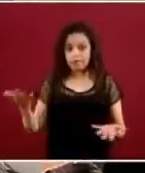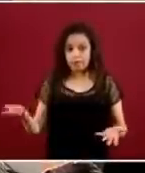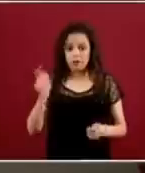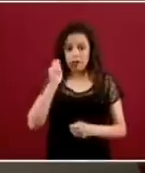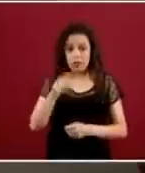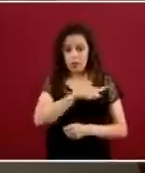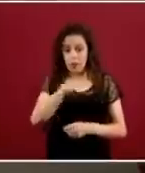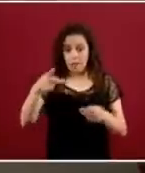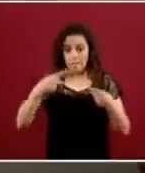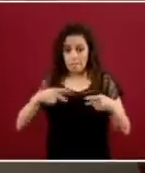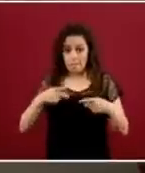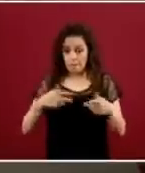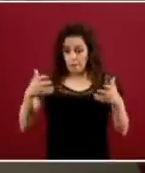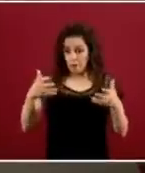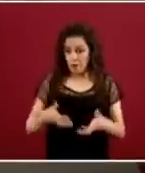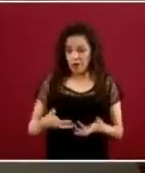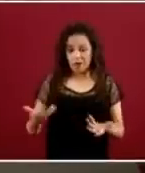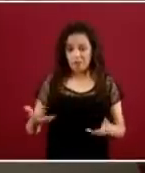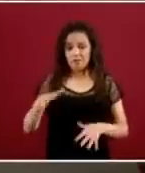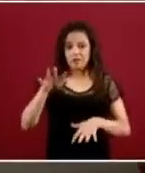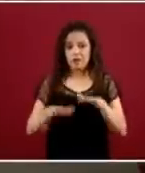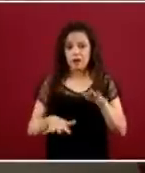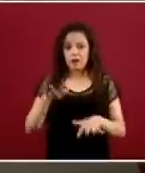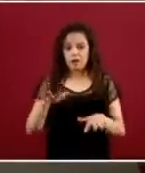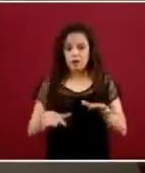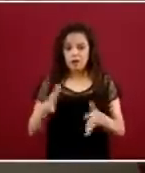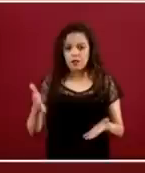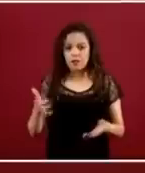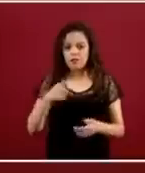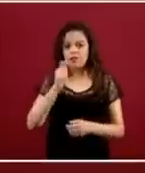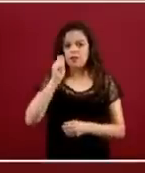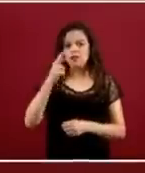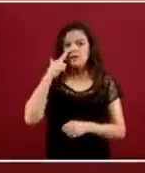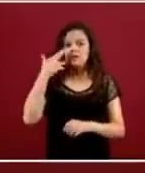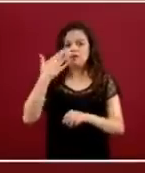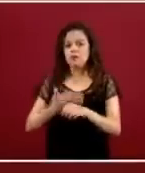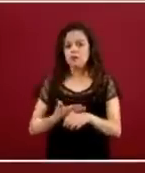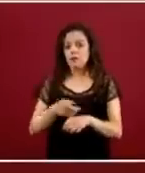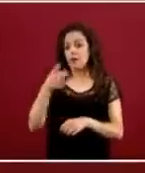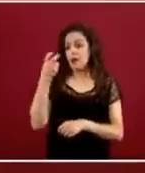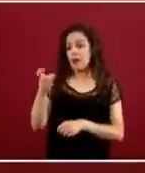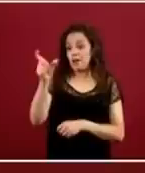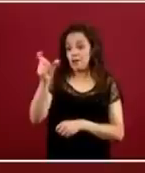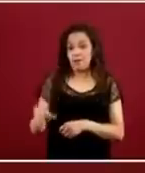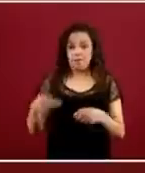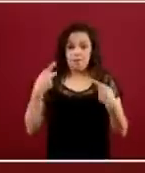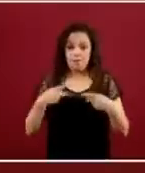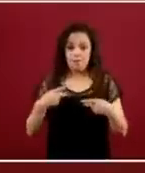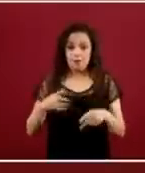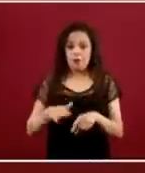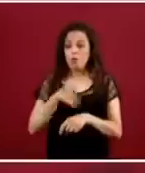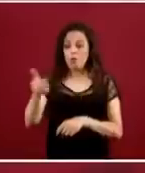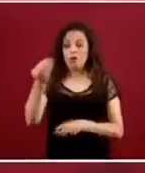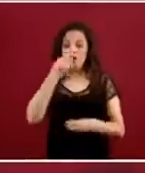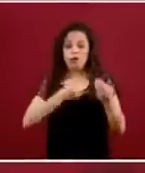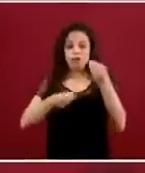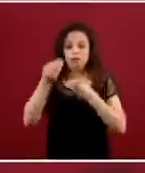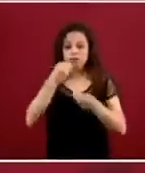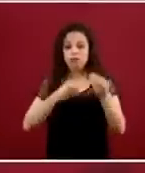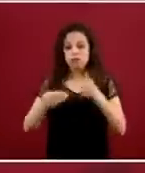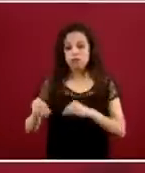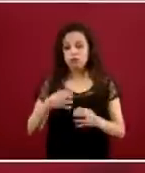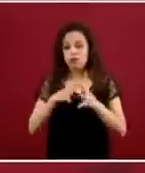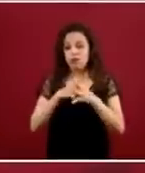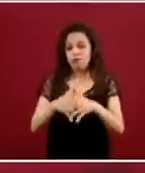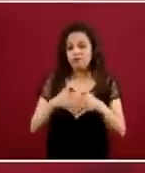equivocadamente a veces se le atribuye una responsabilidad al individuo sobre lo que come y cómo se